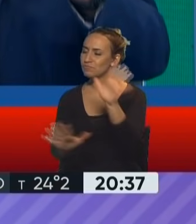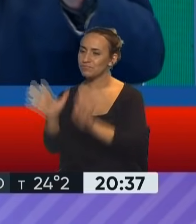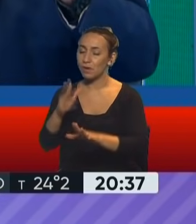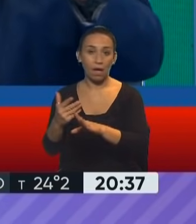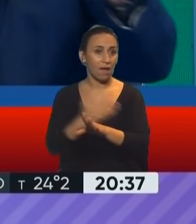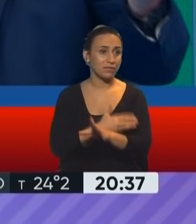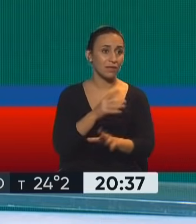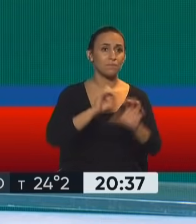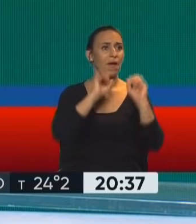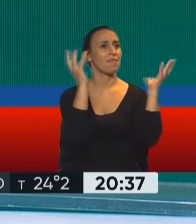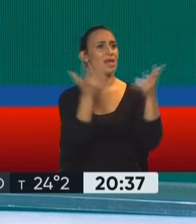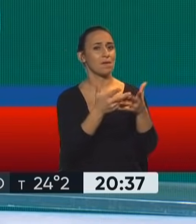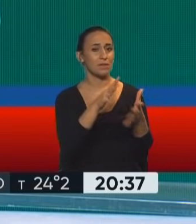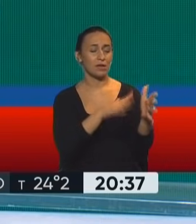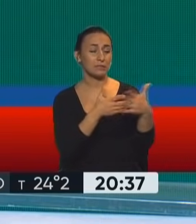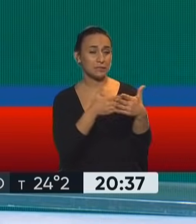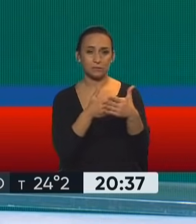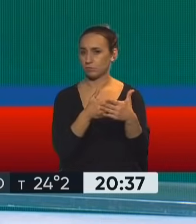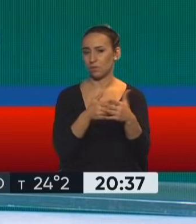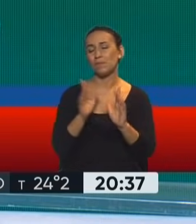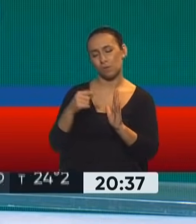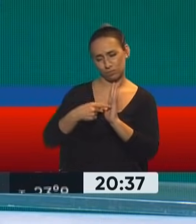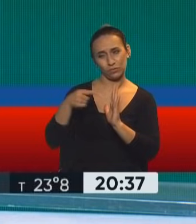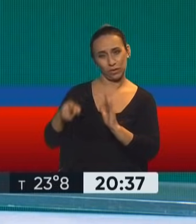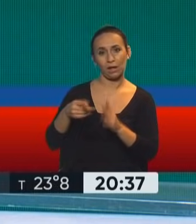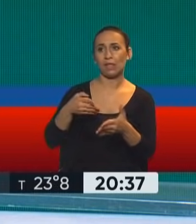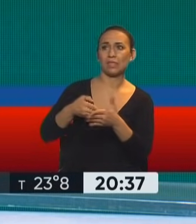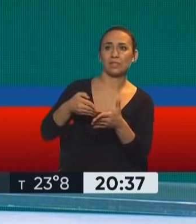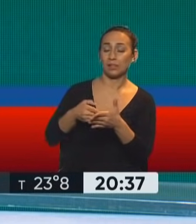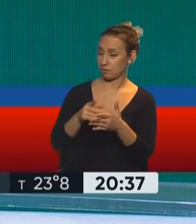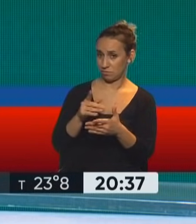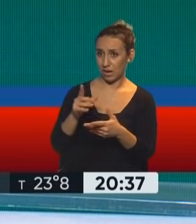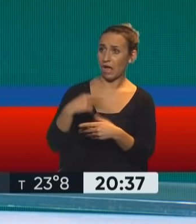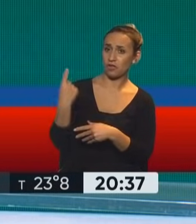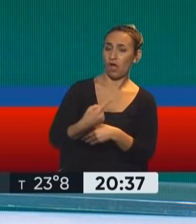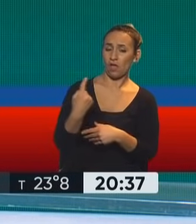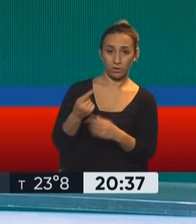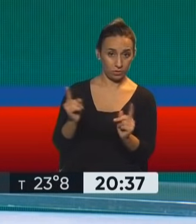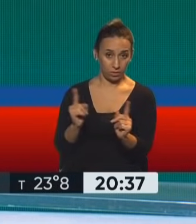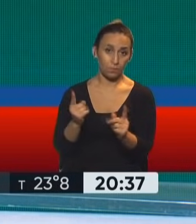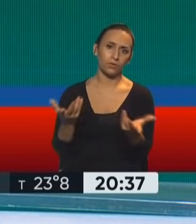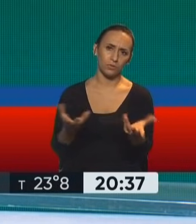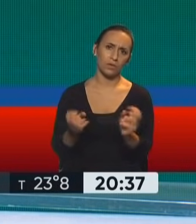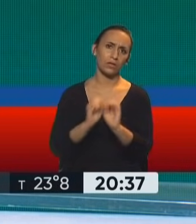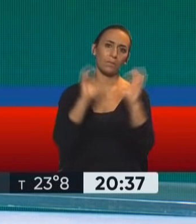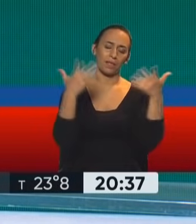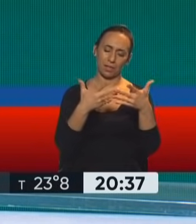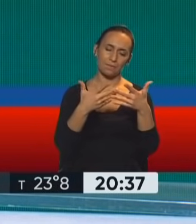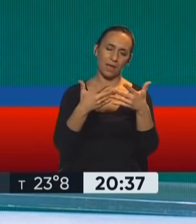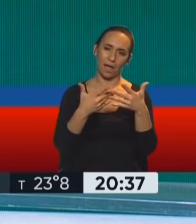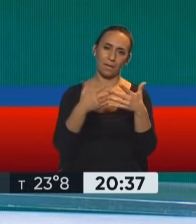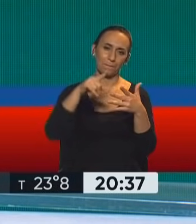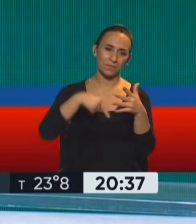puesto pero en la no pandemia. impedía todo, Osvaldo. Me parece que ese es el punto de no. discusión hoy, ¿no? Que la pandemia, por supuesto, complicó